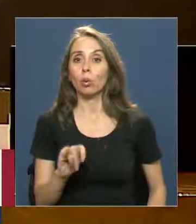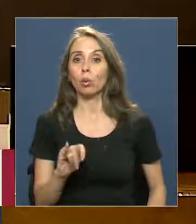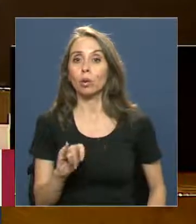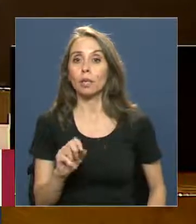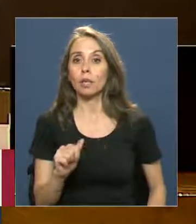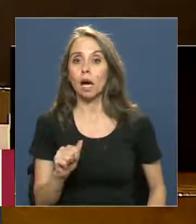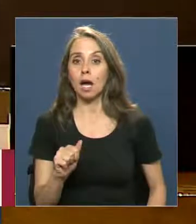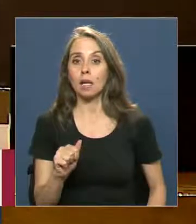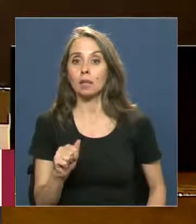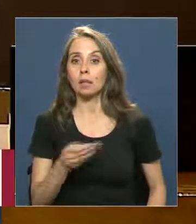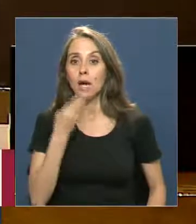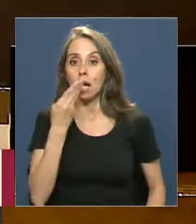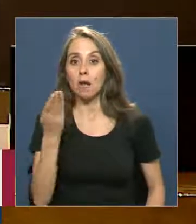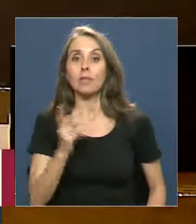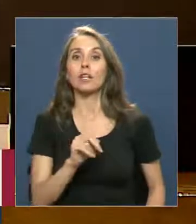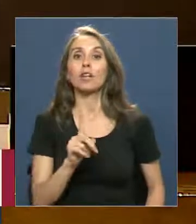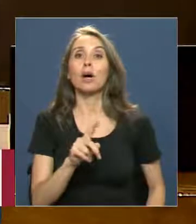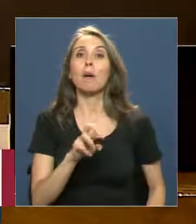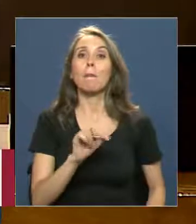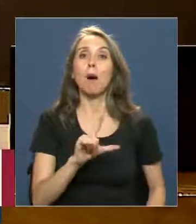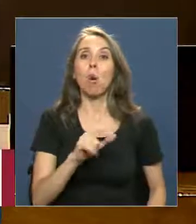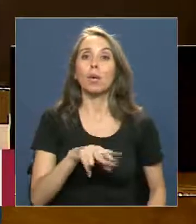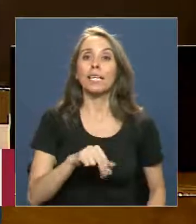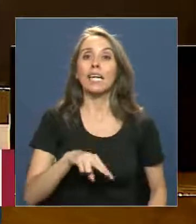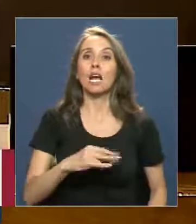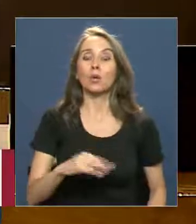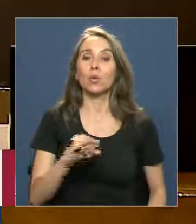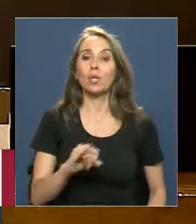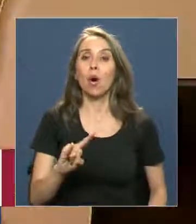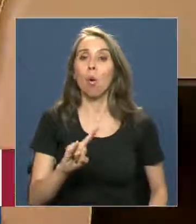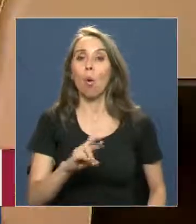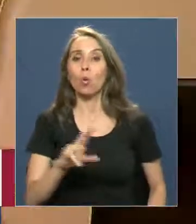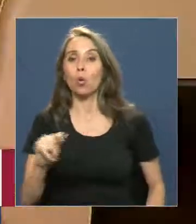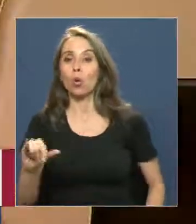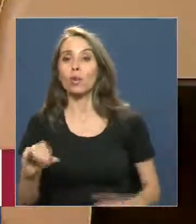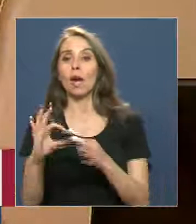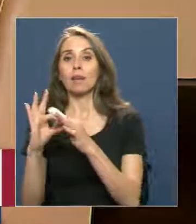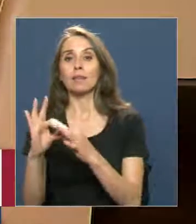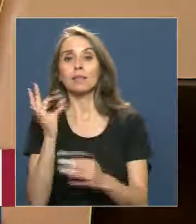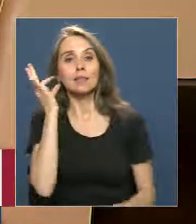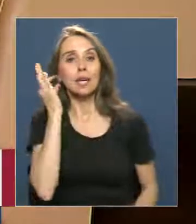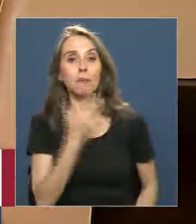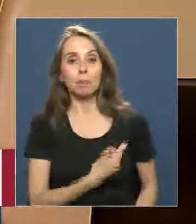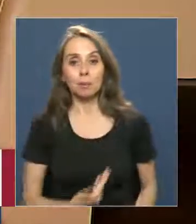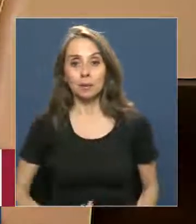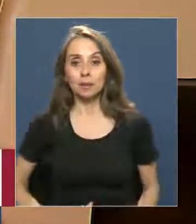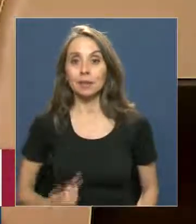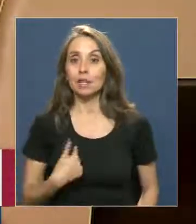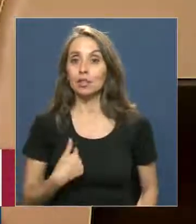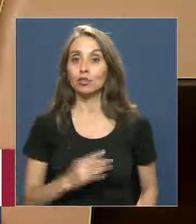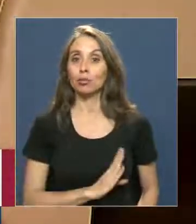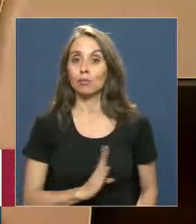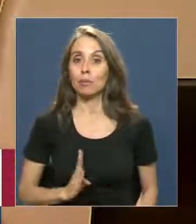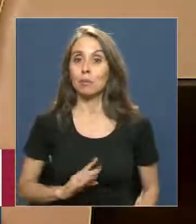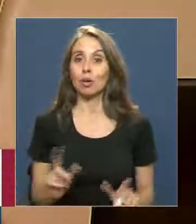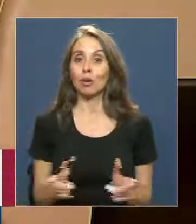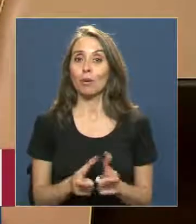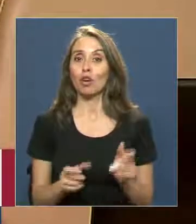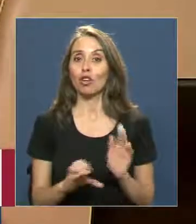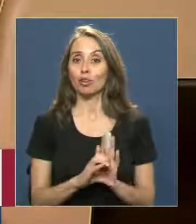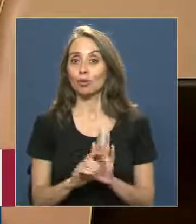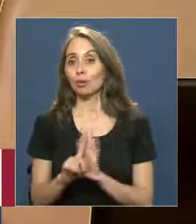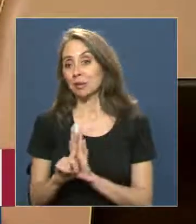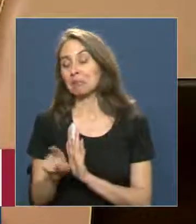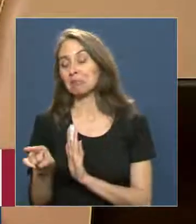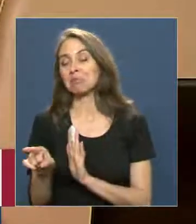Tiene usted la palabra. Paulina Núñez Urrutia, perdón. Gracias, presidenta. Presidenta, yo formo parte de la Comisión de Constitución y, por lo